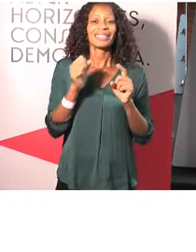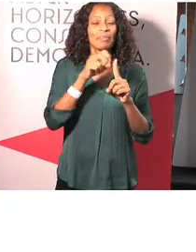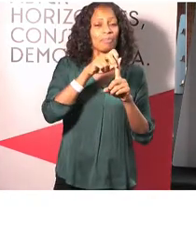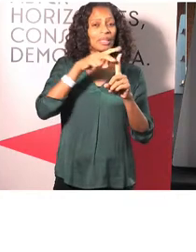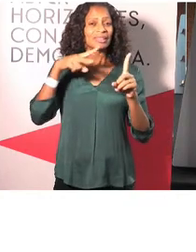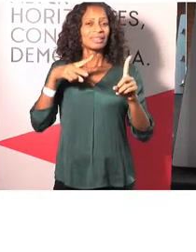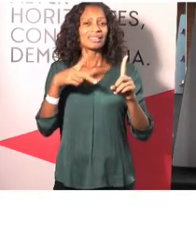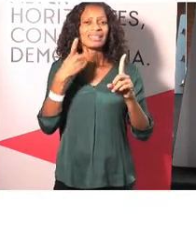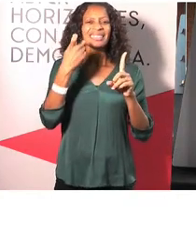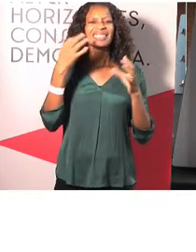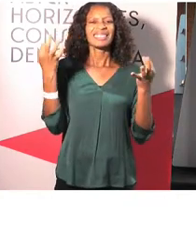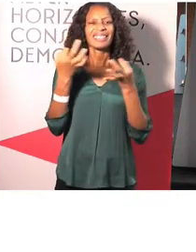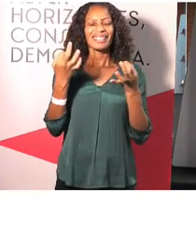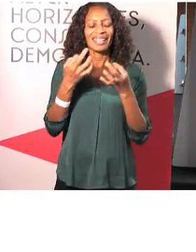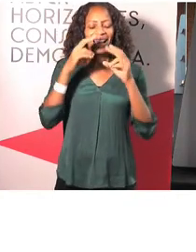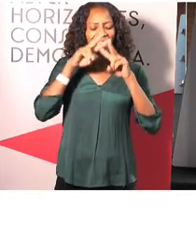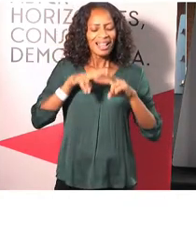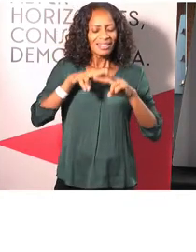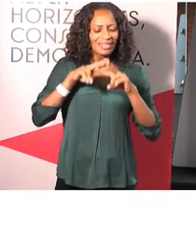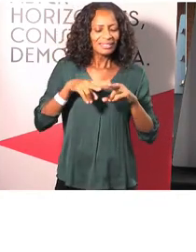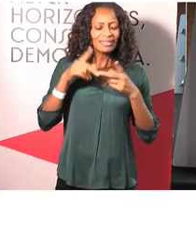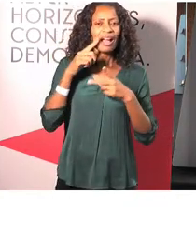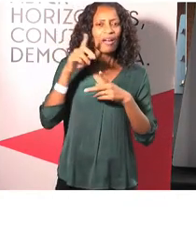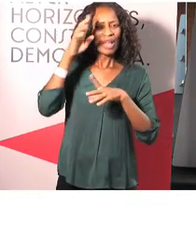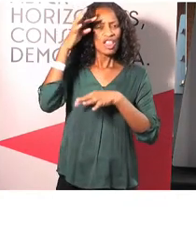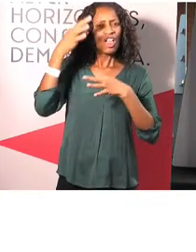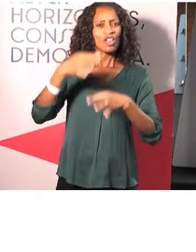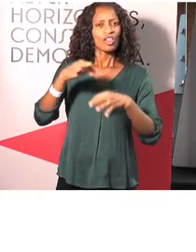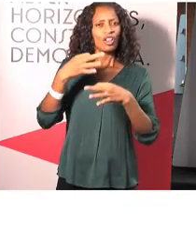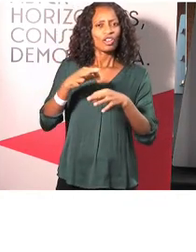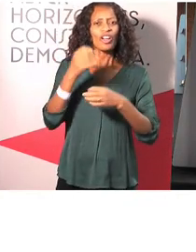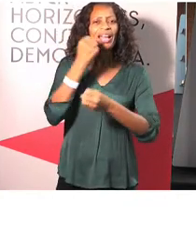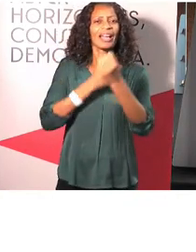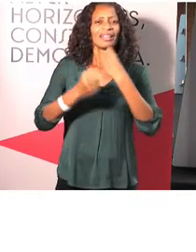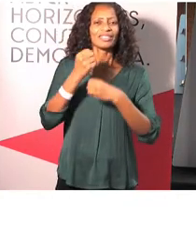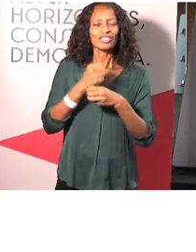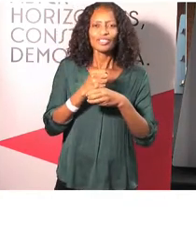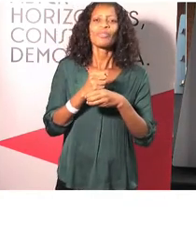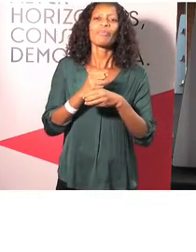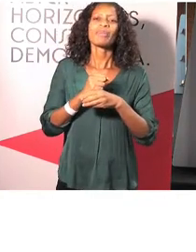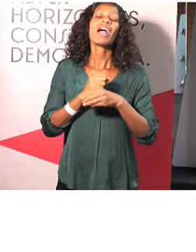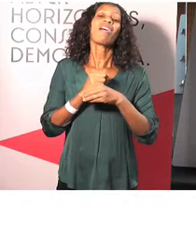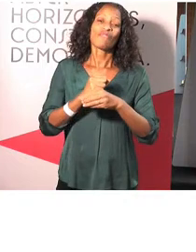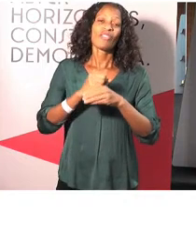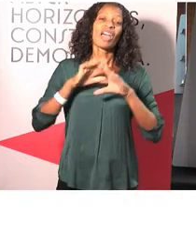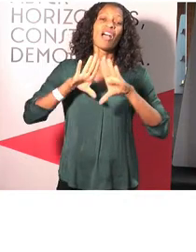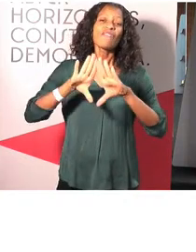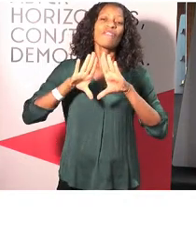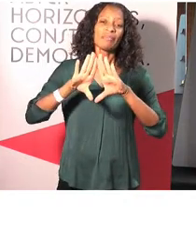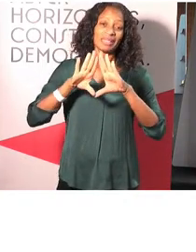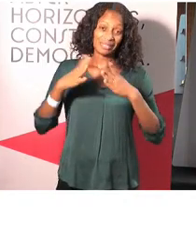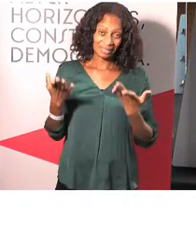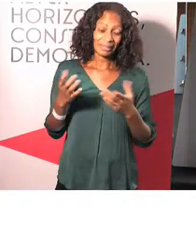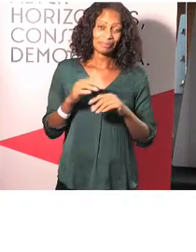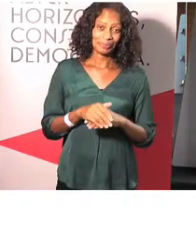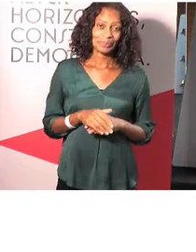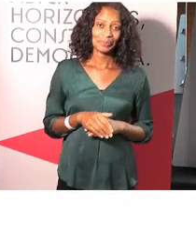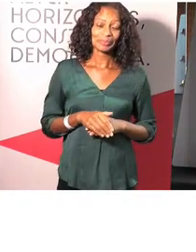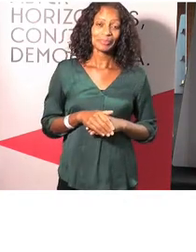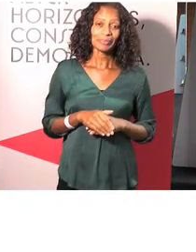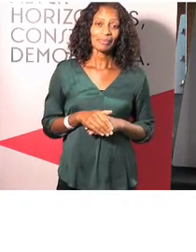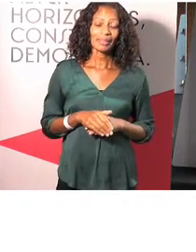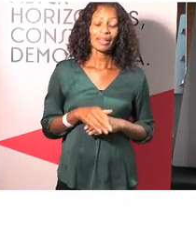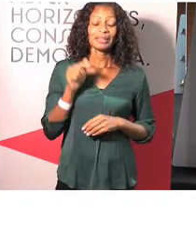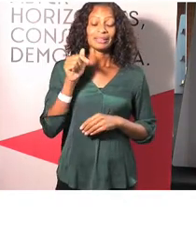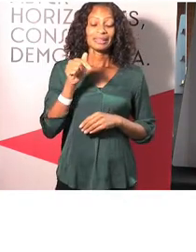falta análisis desde una lógica de economía feministas de todo lo que es lo digital y la expansión de la economía de plataforma. Y